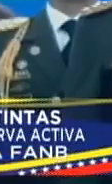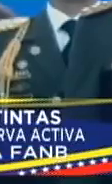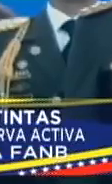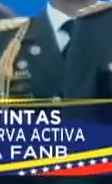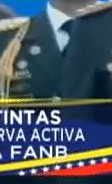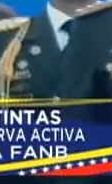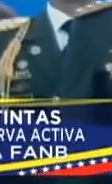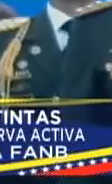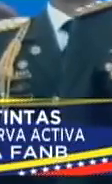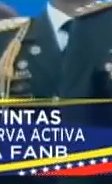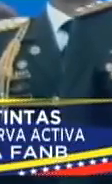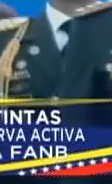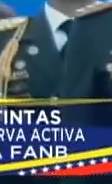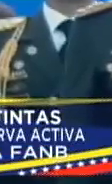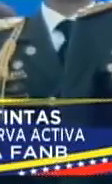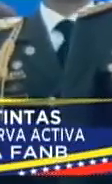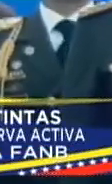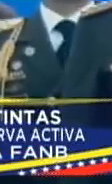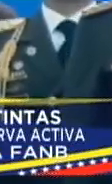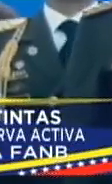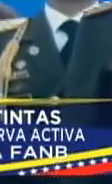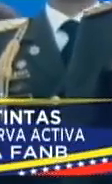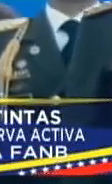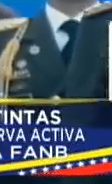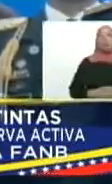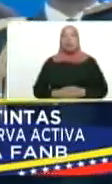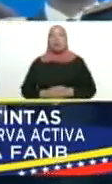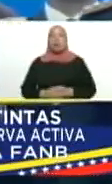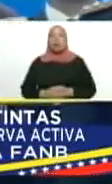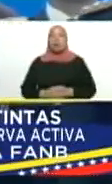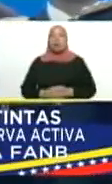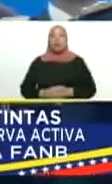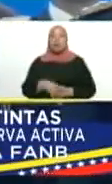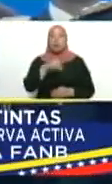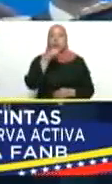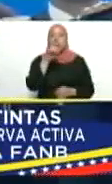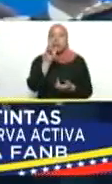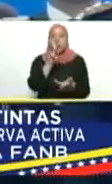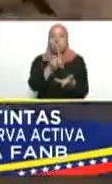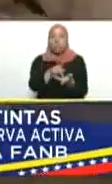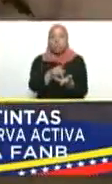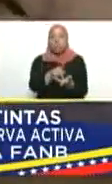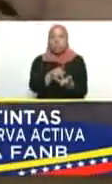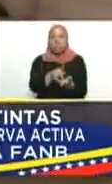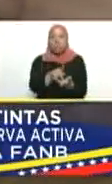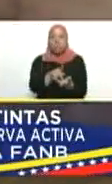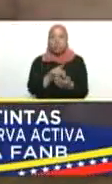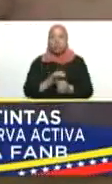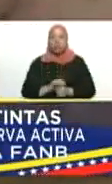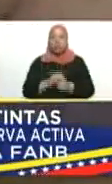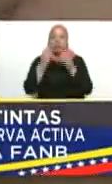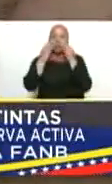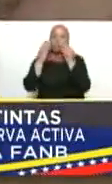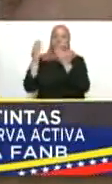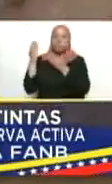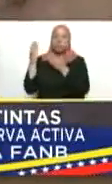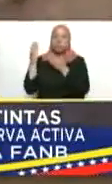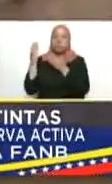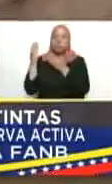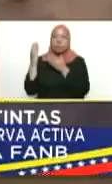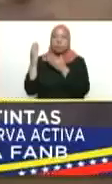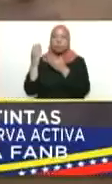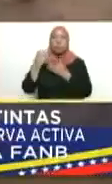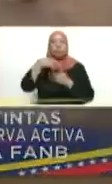general Murga Batista. Leale siempre, mi comandante jefe. Aquí presente, quien ha cumplido